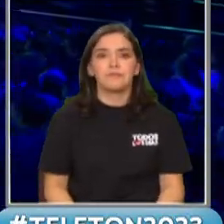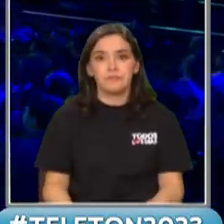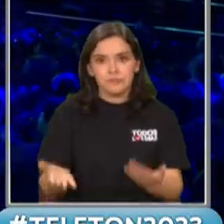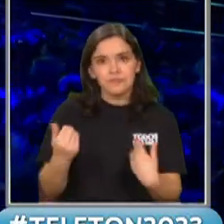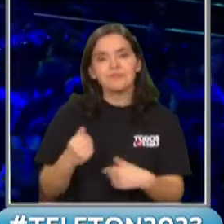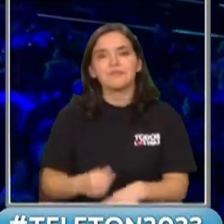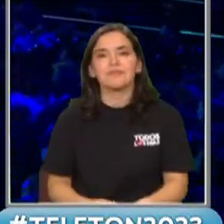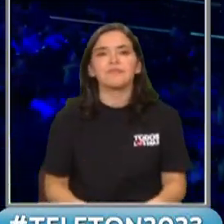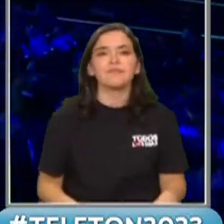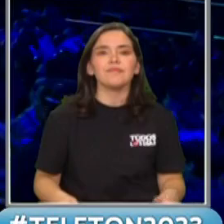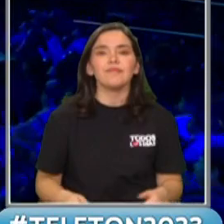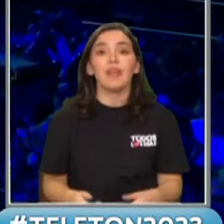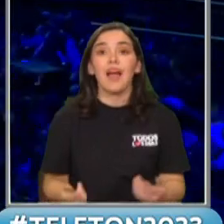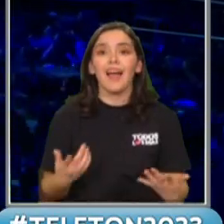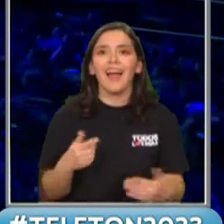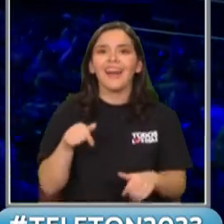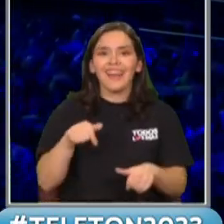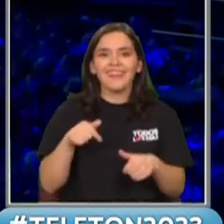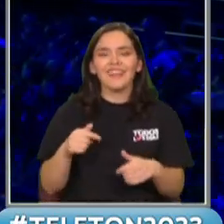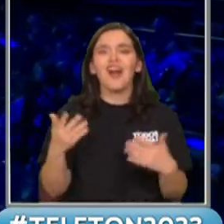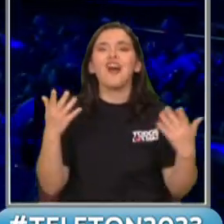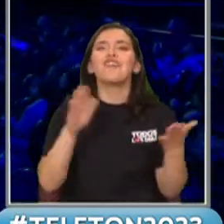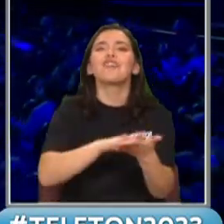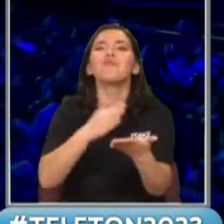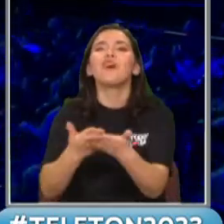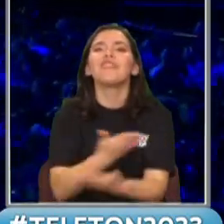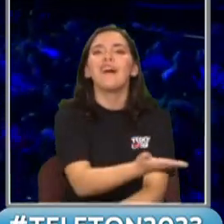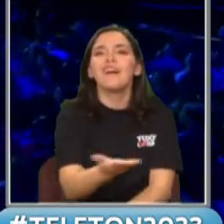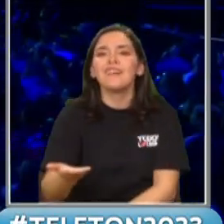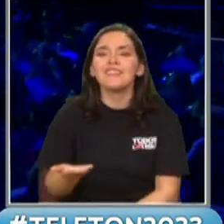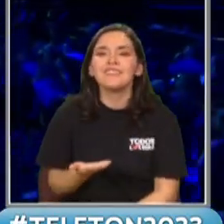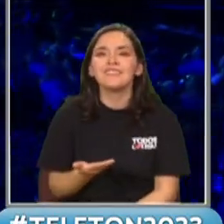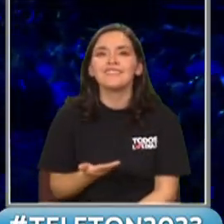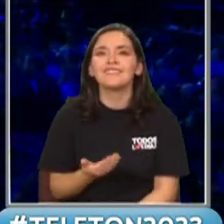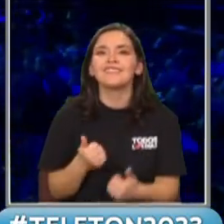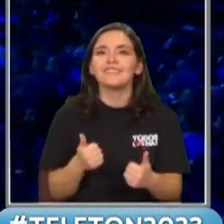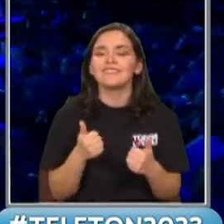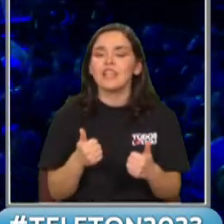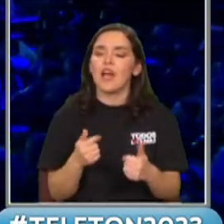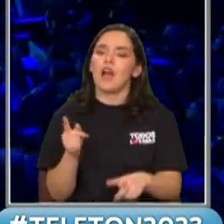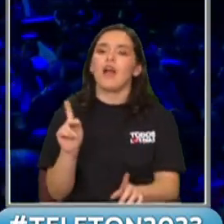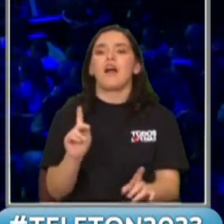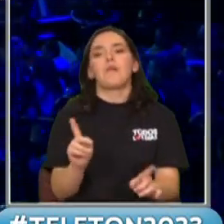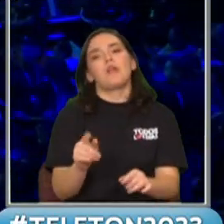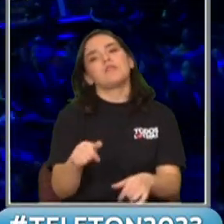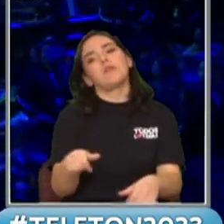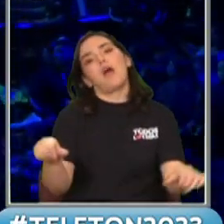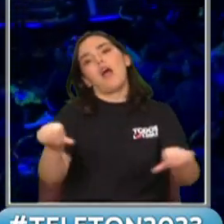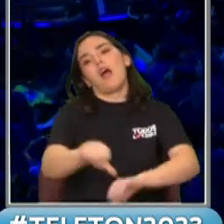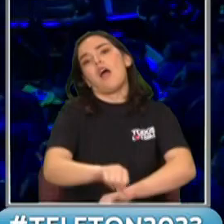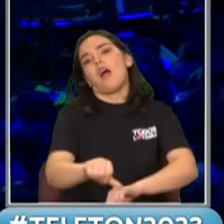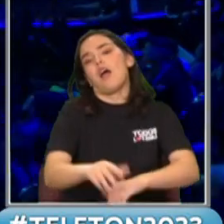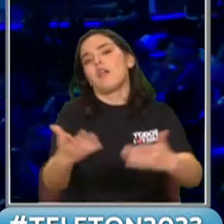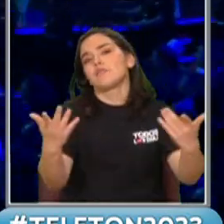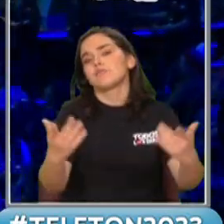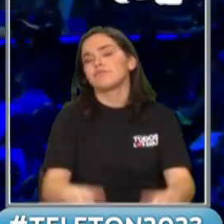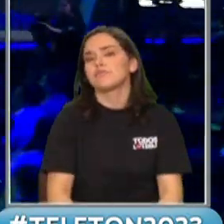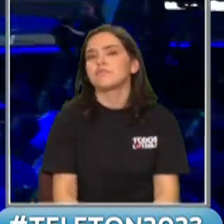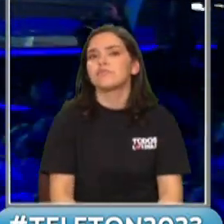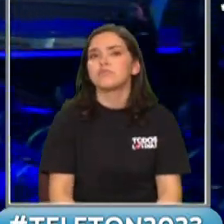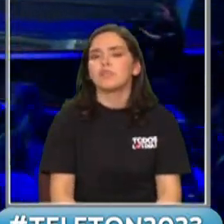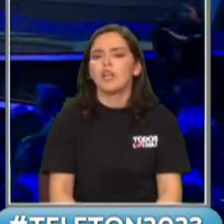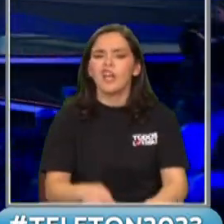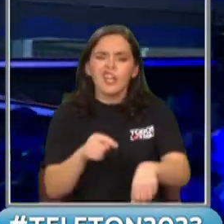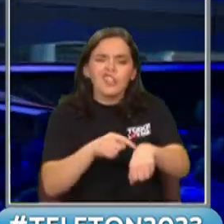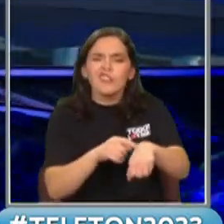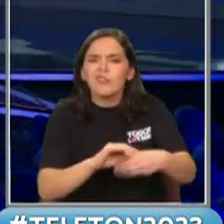Garcia por acaso hoy cómo están no pero así estamos mal qué